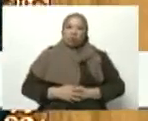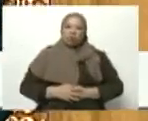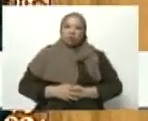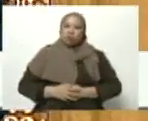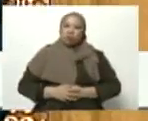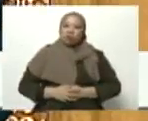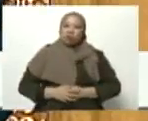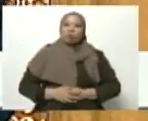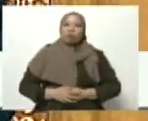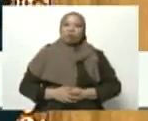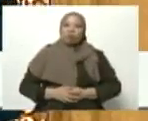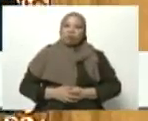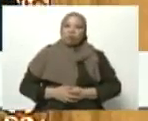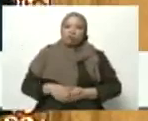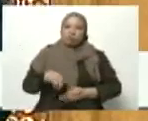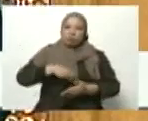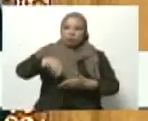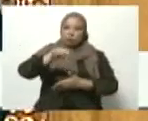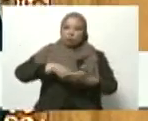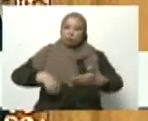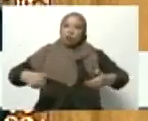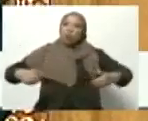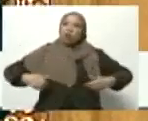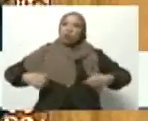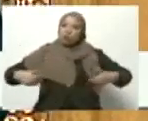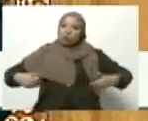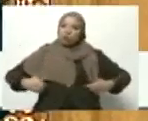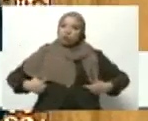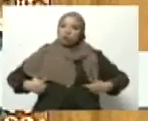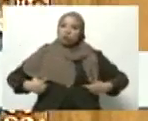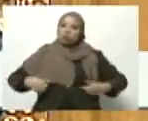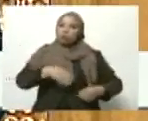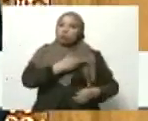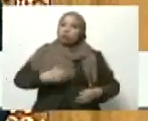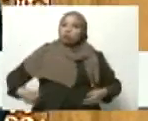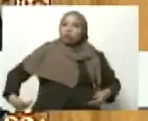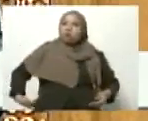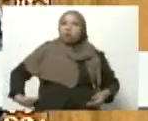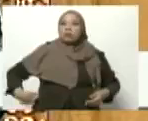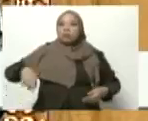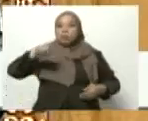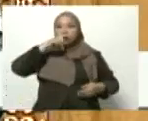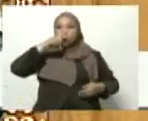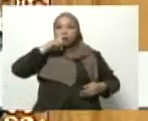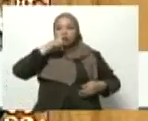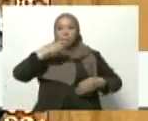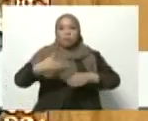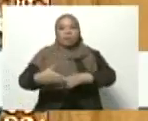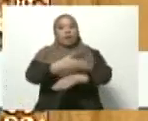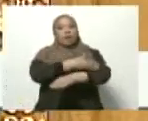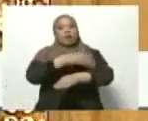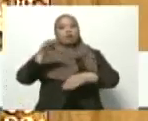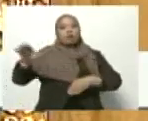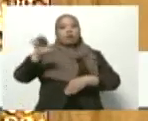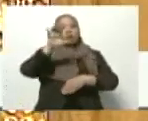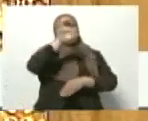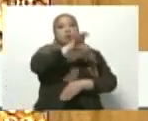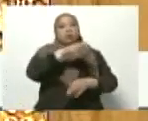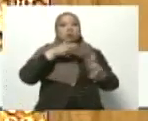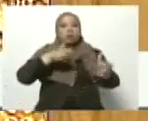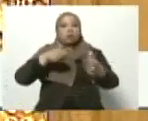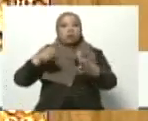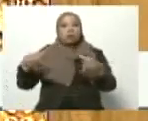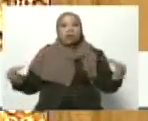contrato formalizado para asesinar al presidente y a miles de venezolanos con extranjeros. Eso lo firmó este